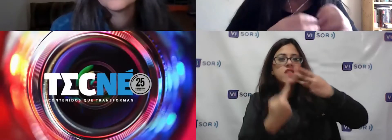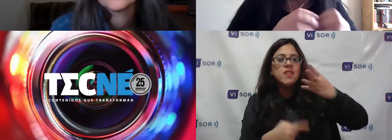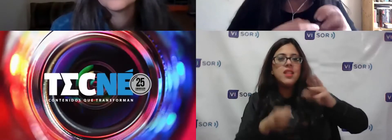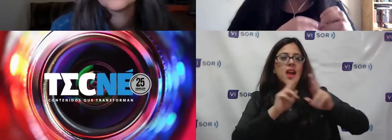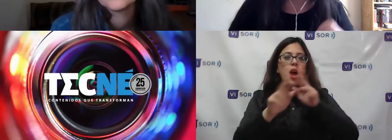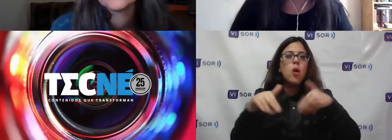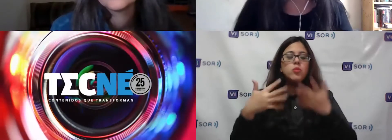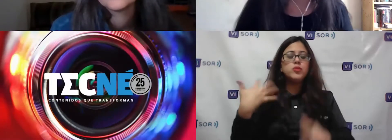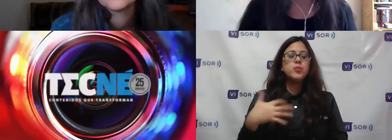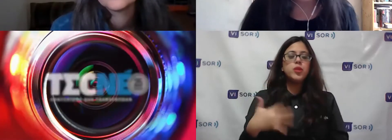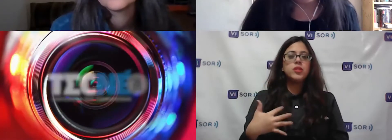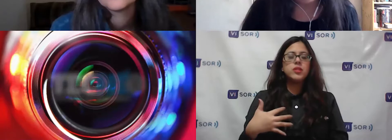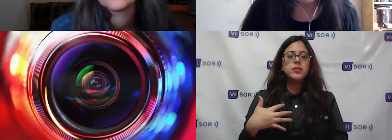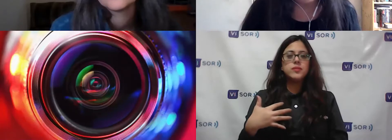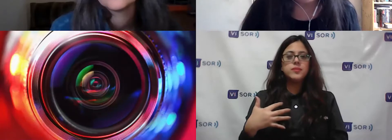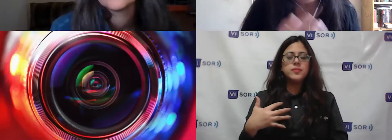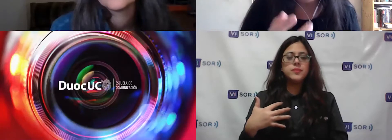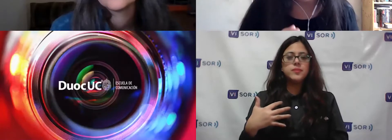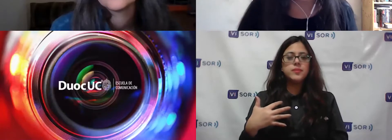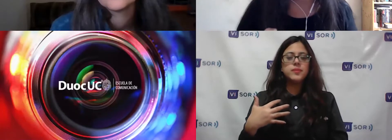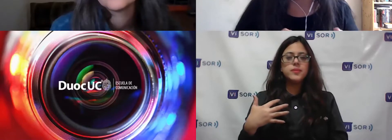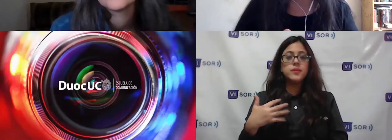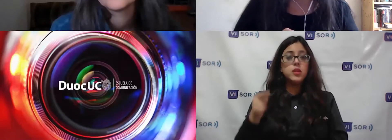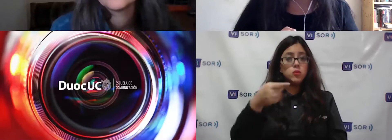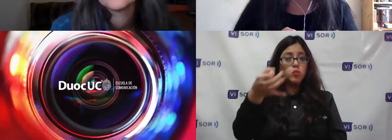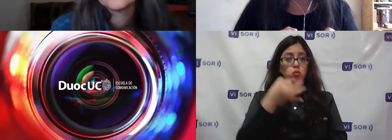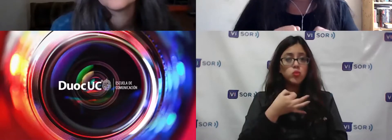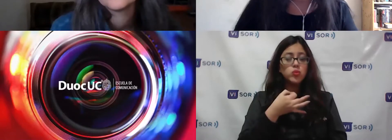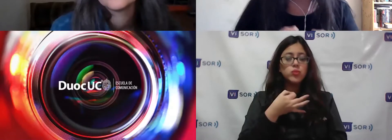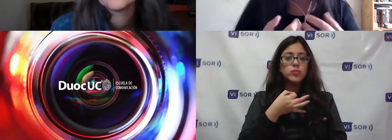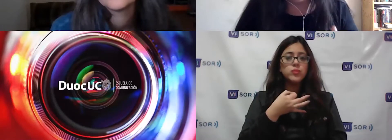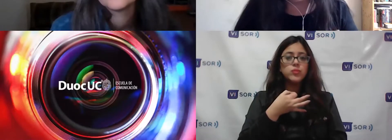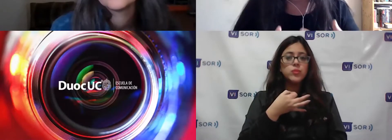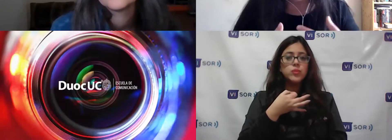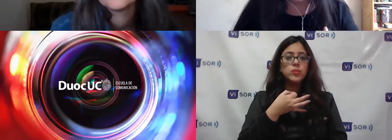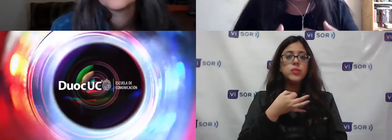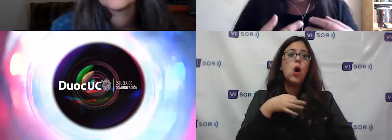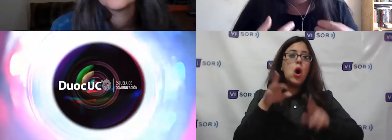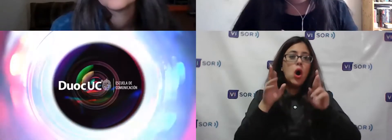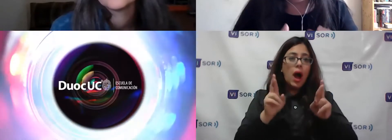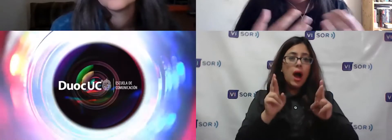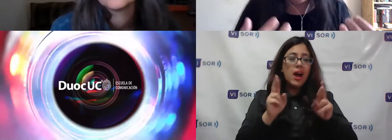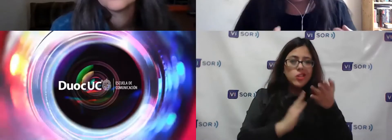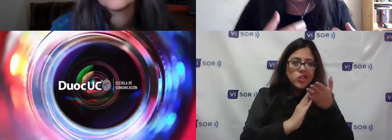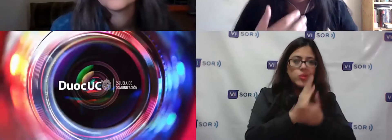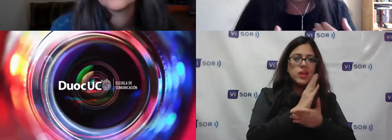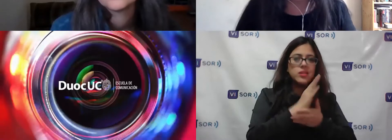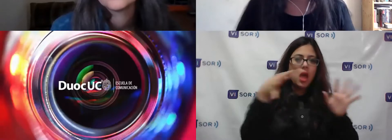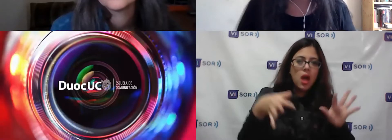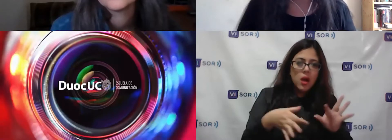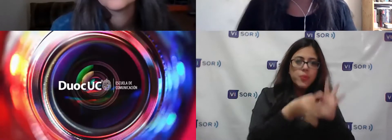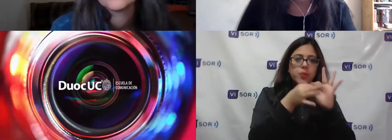importante de alguna manera como tú dijiste desde ojalá desde el inicio e ir buscando